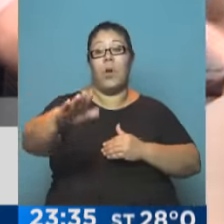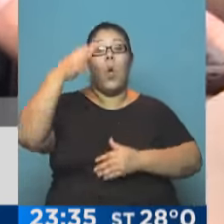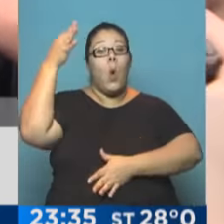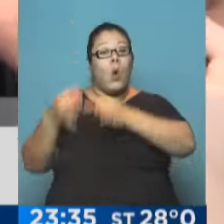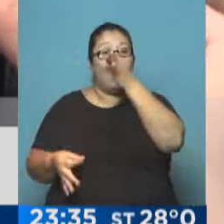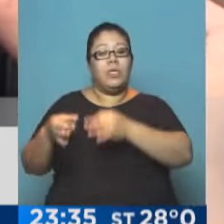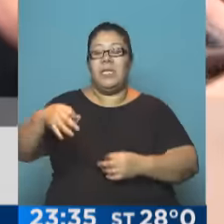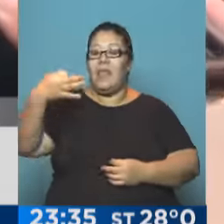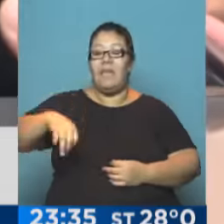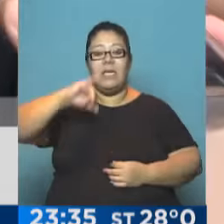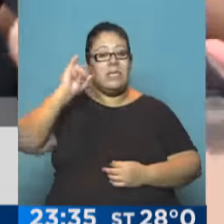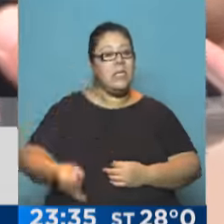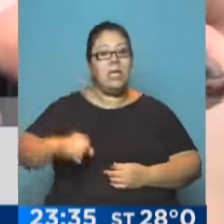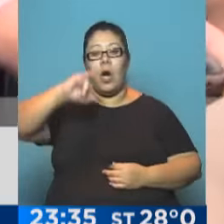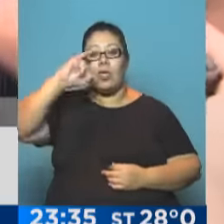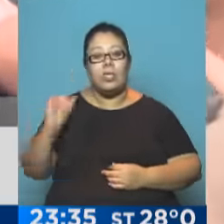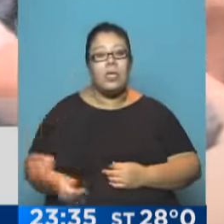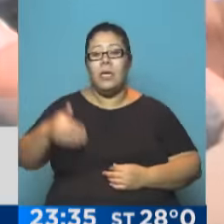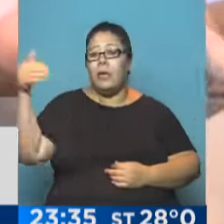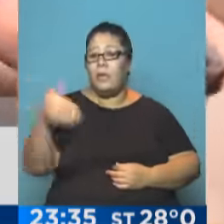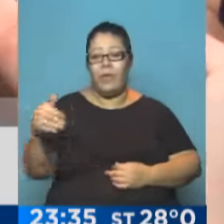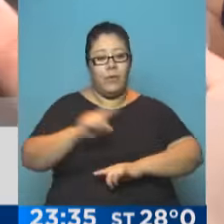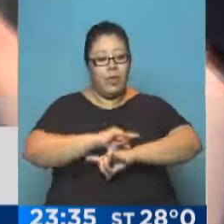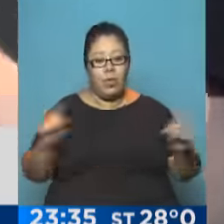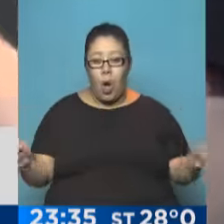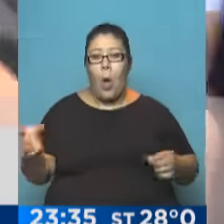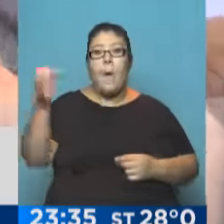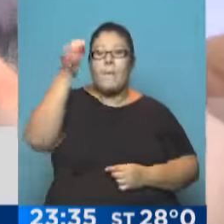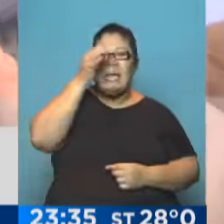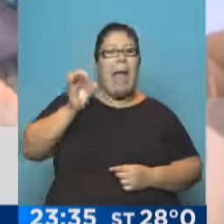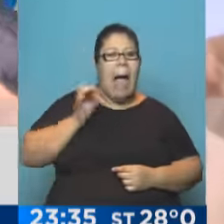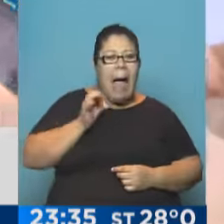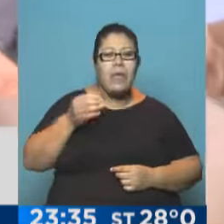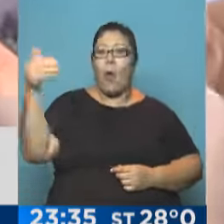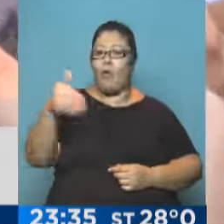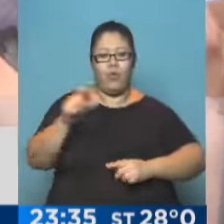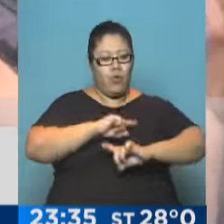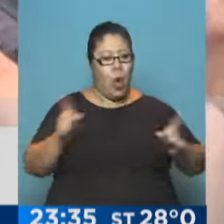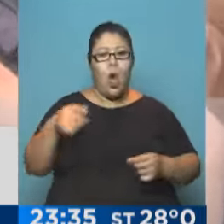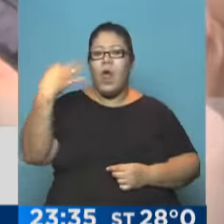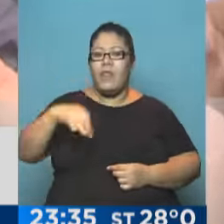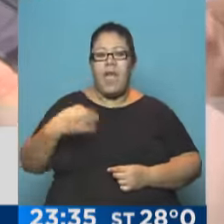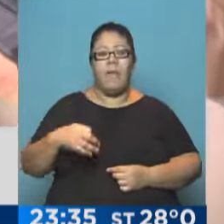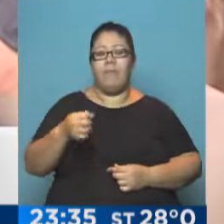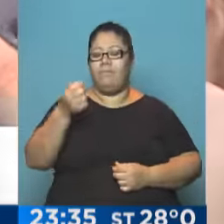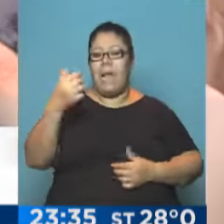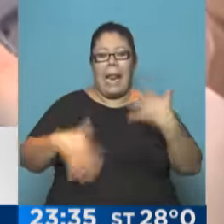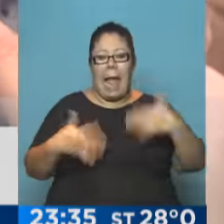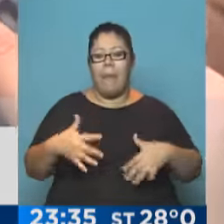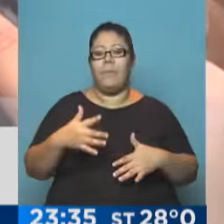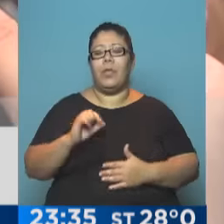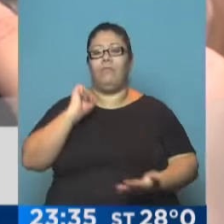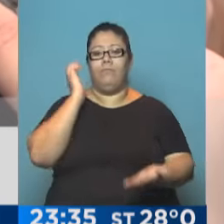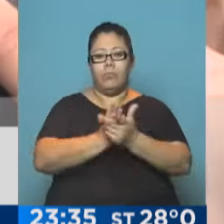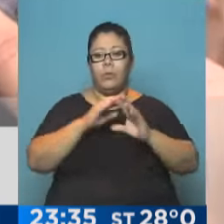justicia no puede nunca más tardar años, 20 años en resolver una causa. La justicia nunca más puede